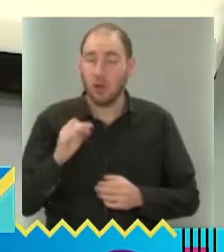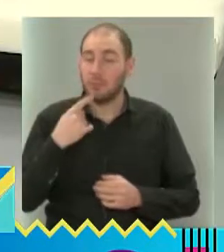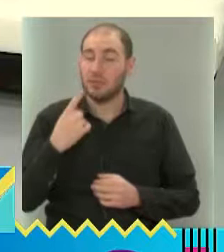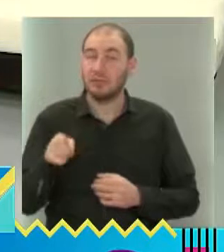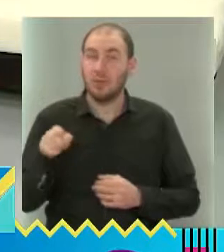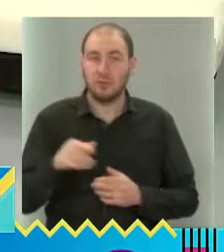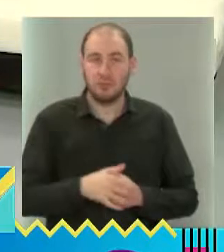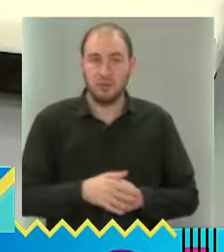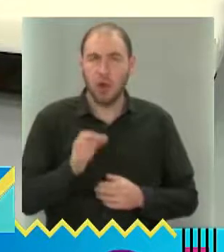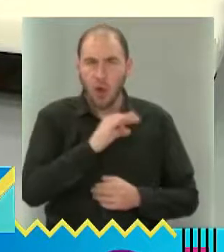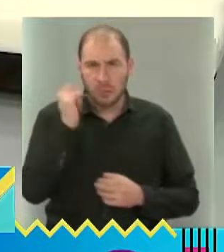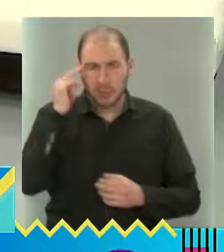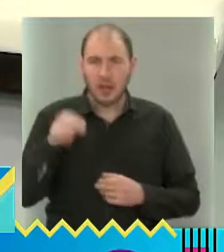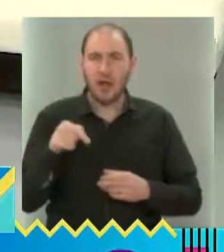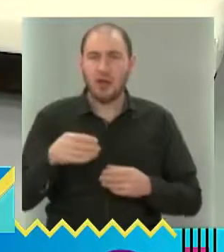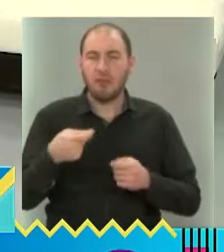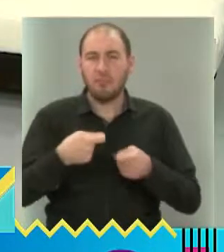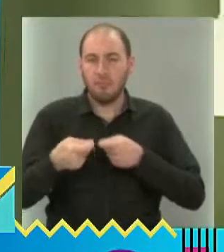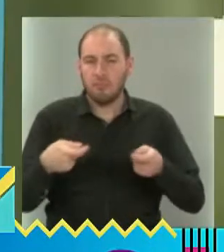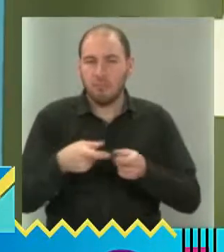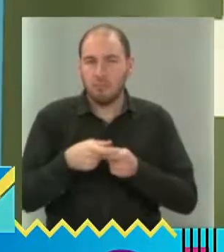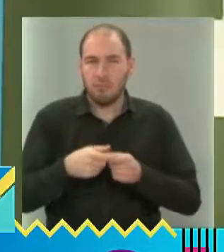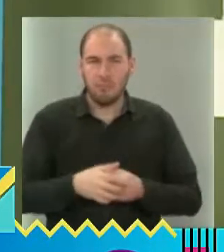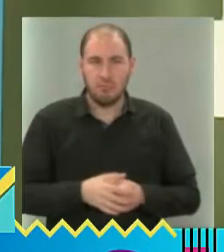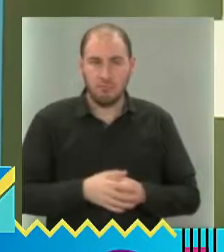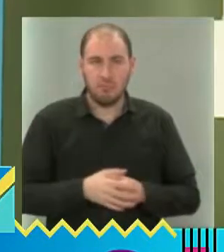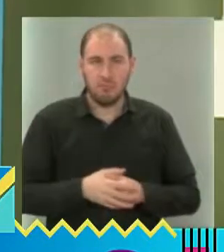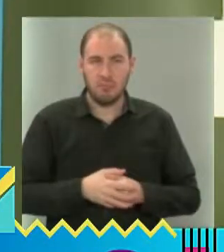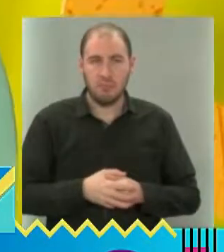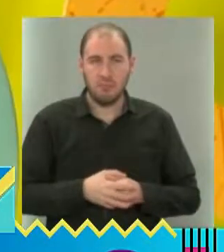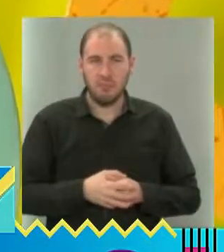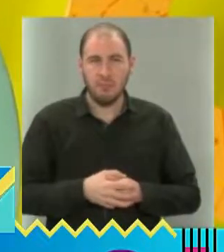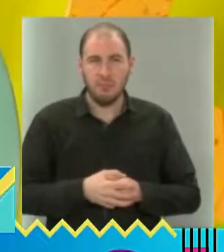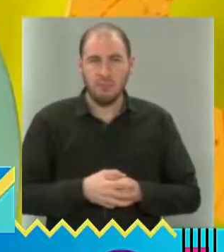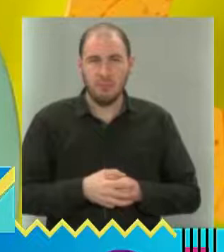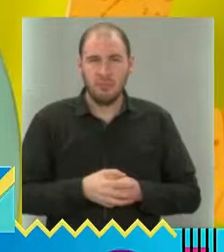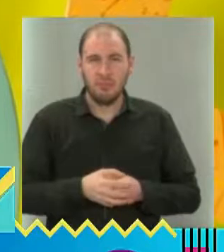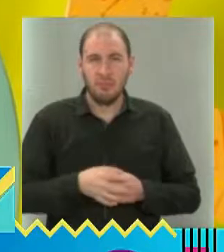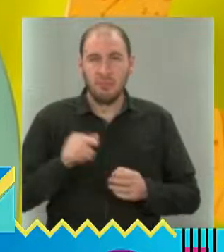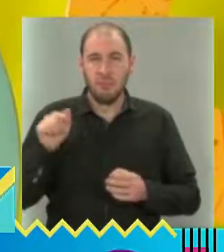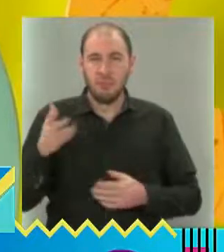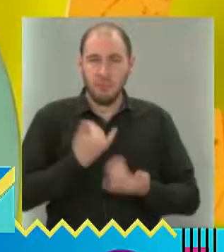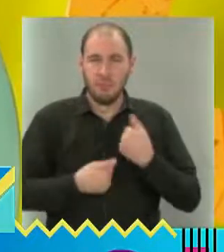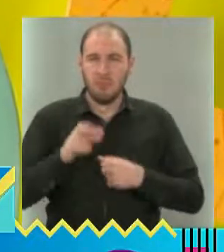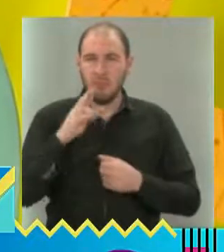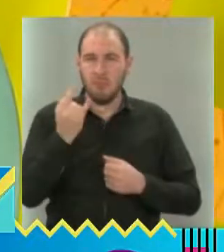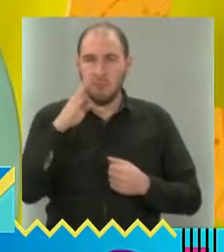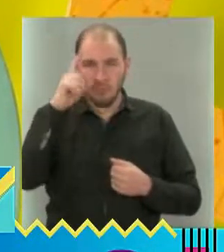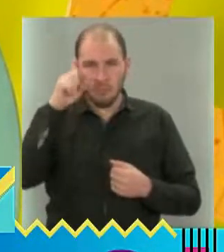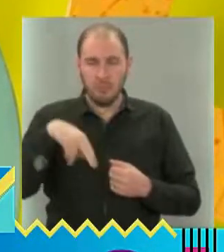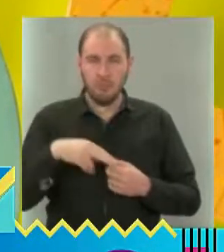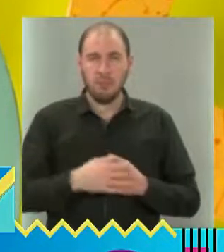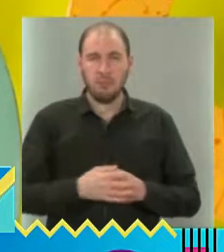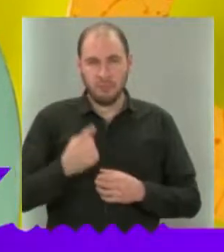¿qué pensás de la realidad de los pequeños y medianos productores? Sin ninguna duda, lo que decía Rubén es